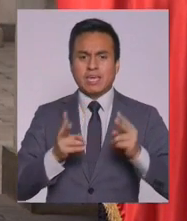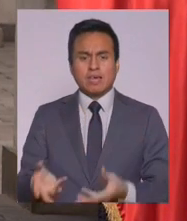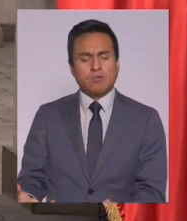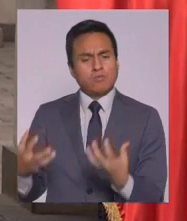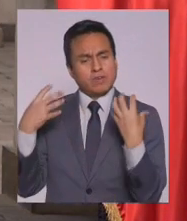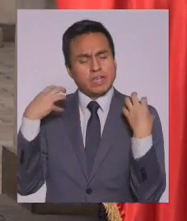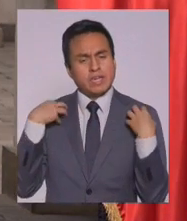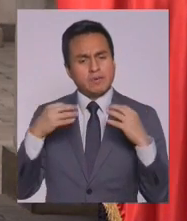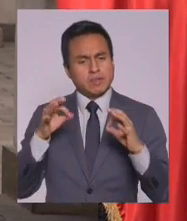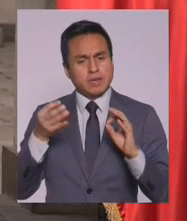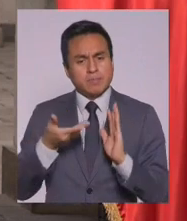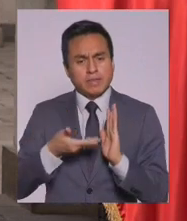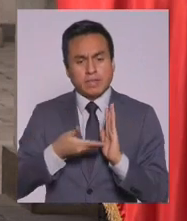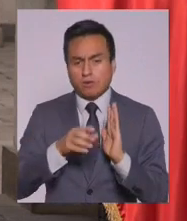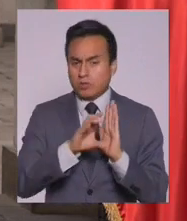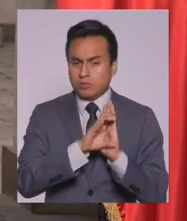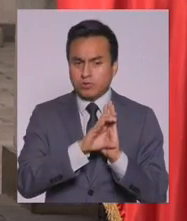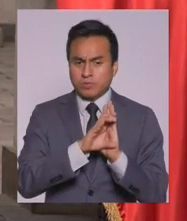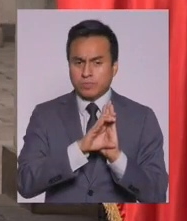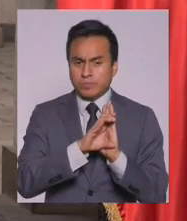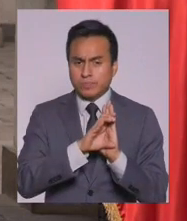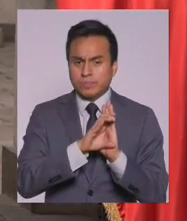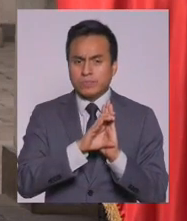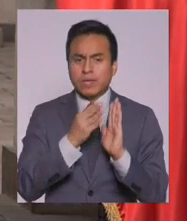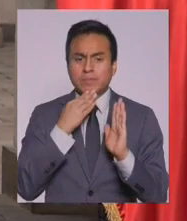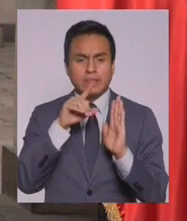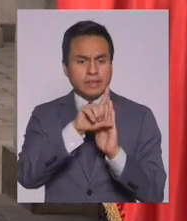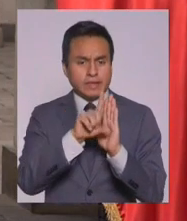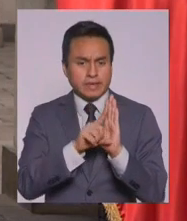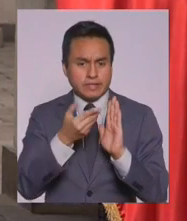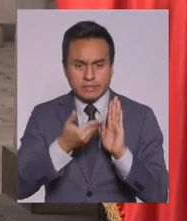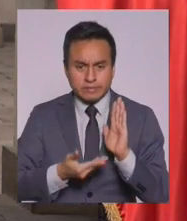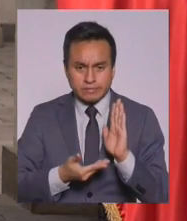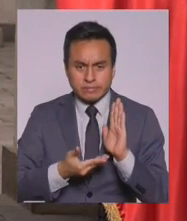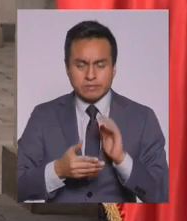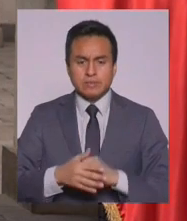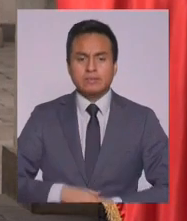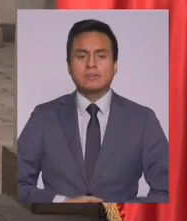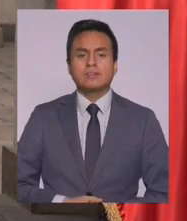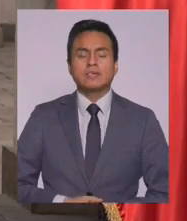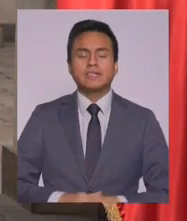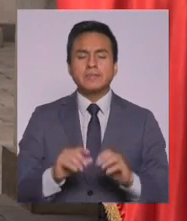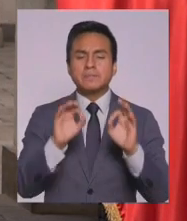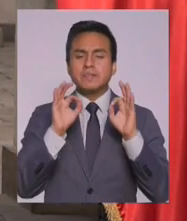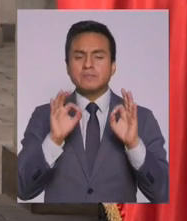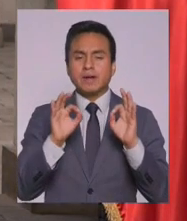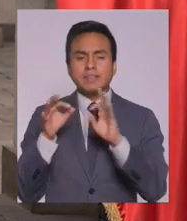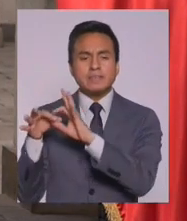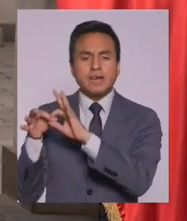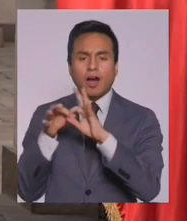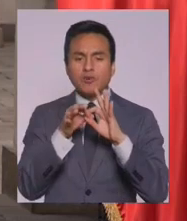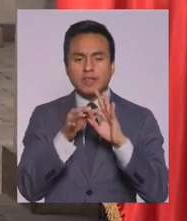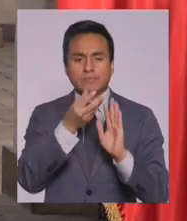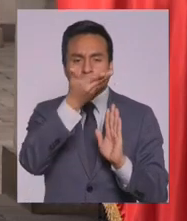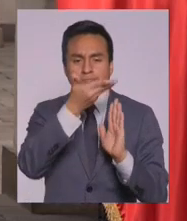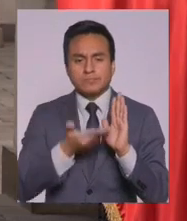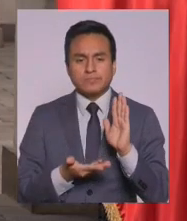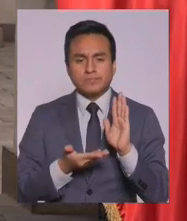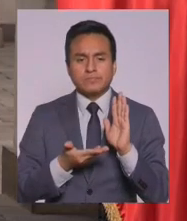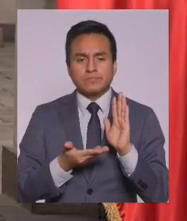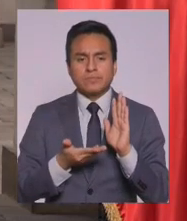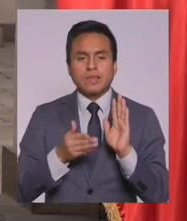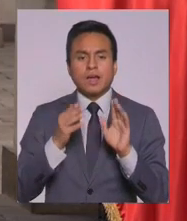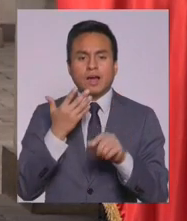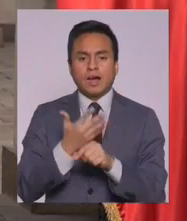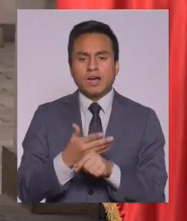confiere expresamente la Constitución y las leyes. Entre las principales causas que conducen a